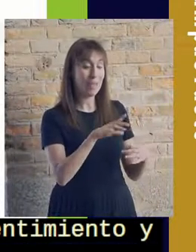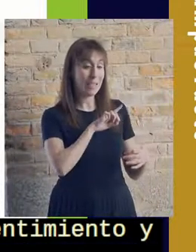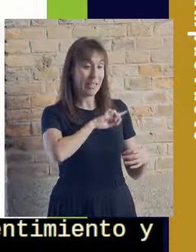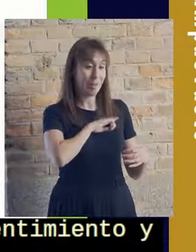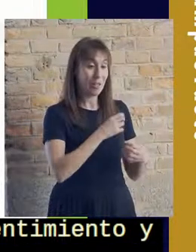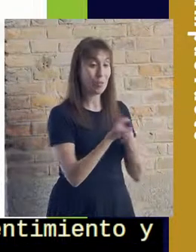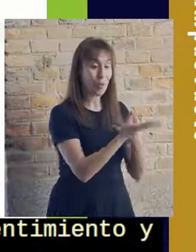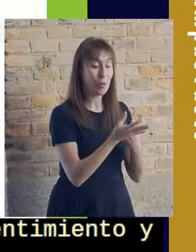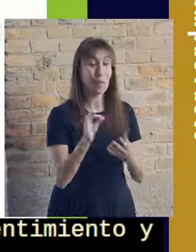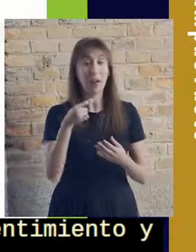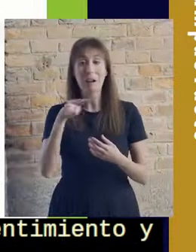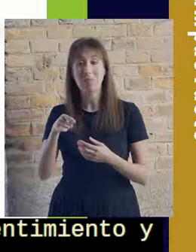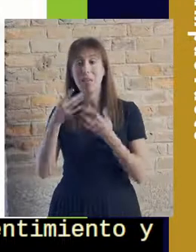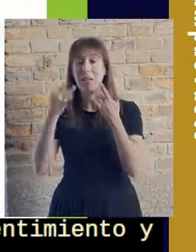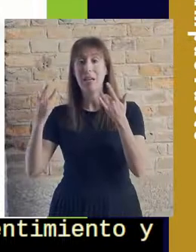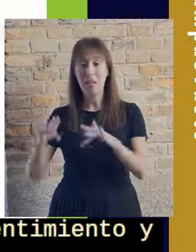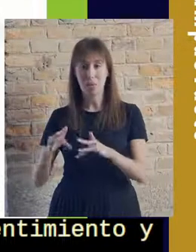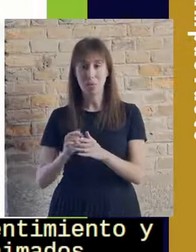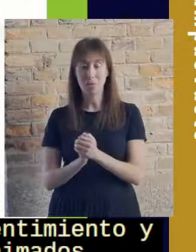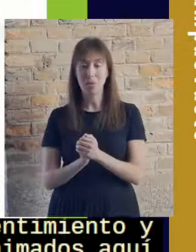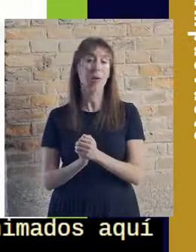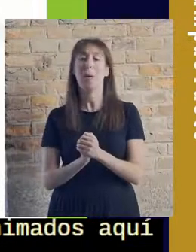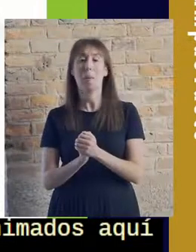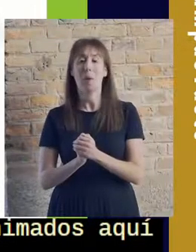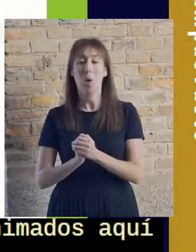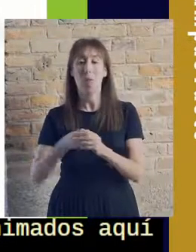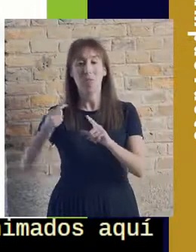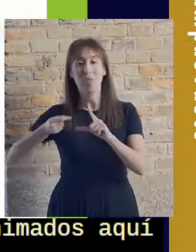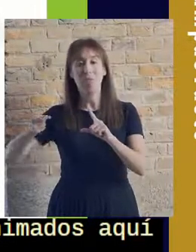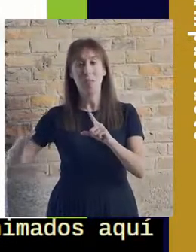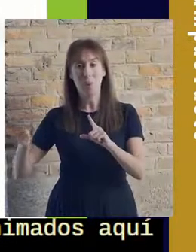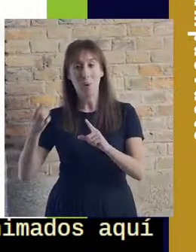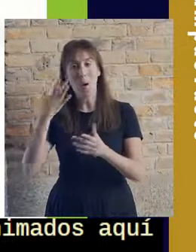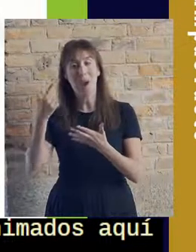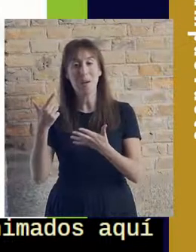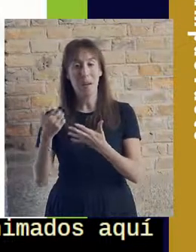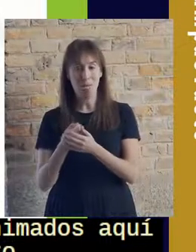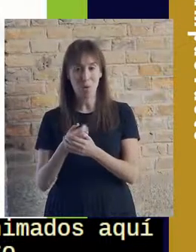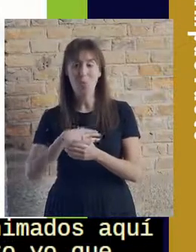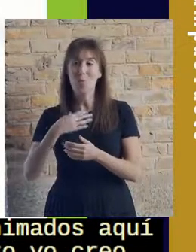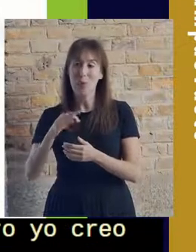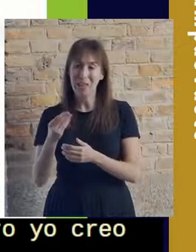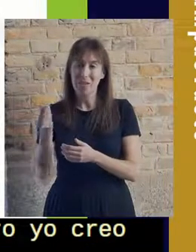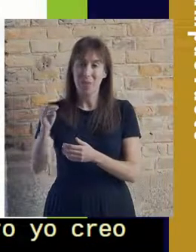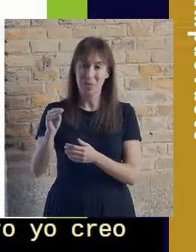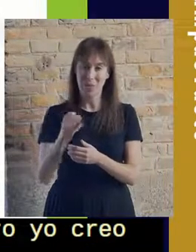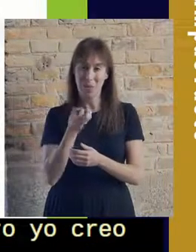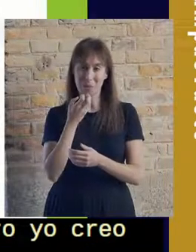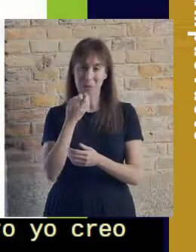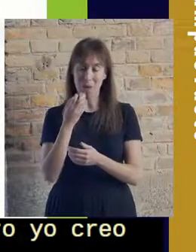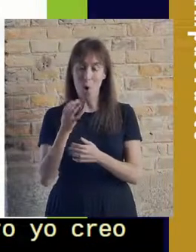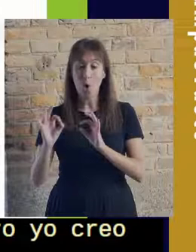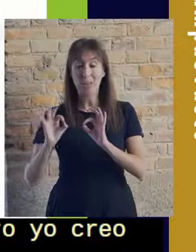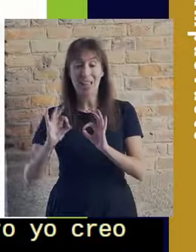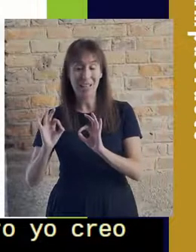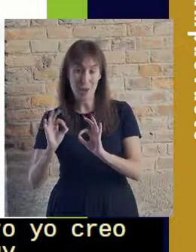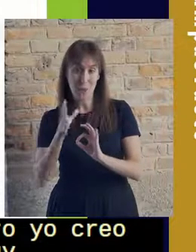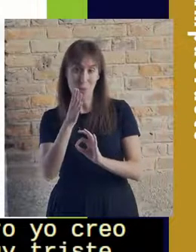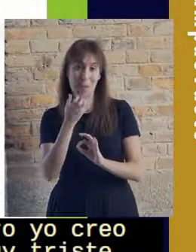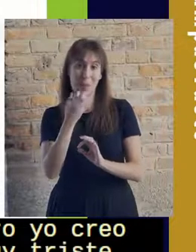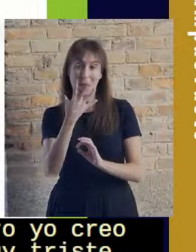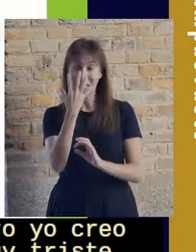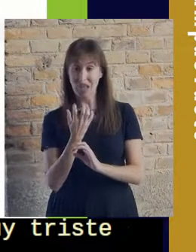neutra excepto en dibujos animados Aquí hay una discrepancia entre diferentes profesionales pero yo creo que un dibujo animado o una obra de teatro que sea muy triste